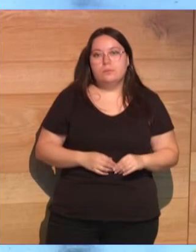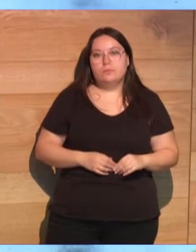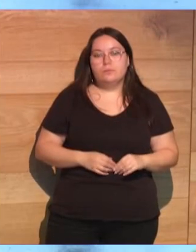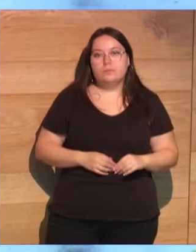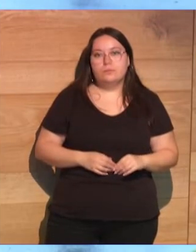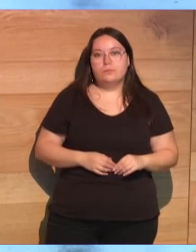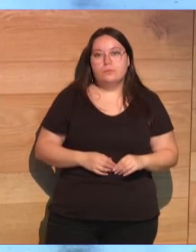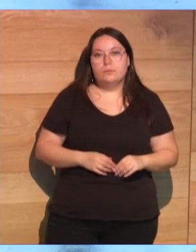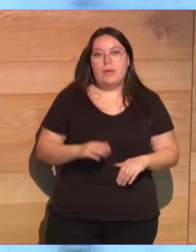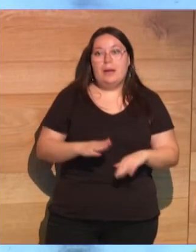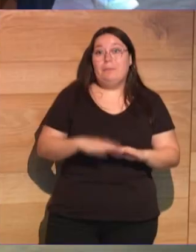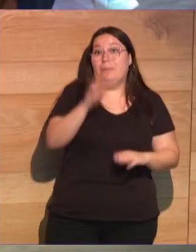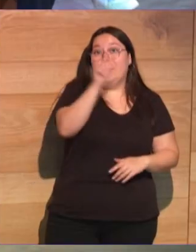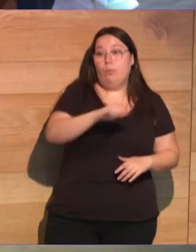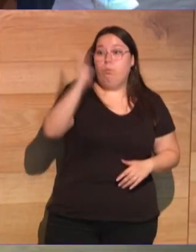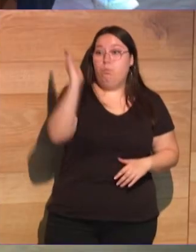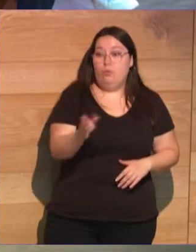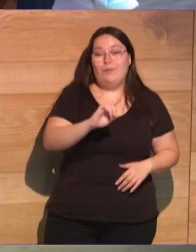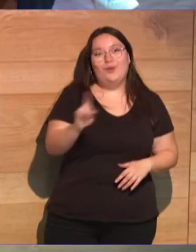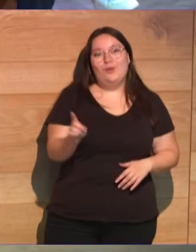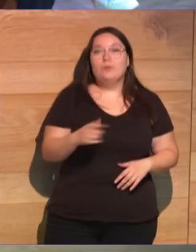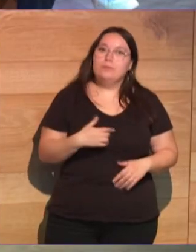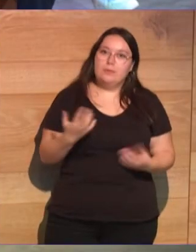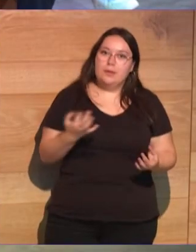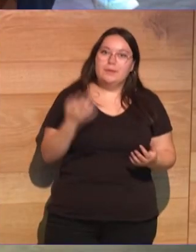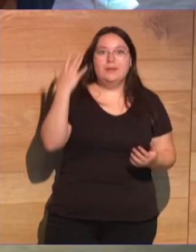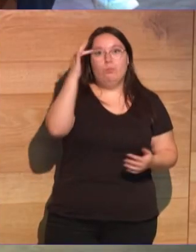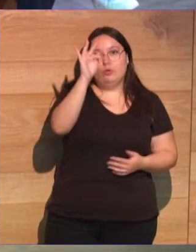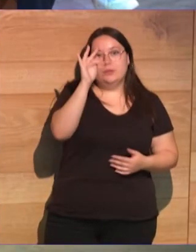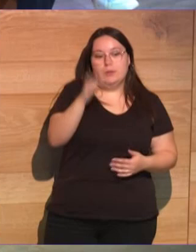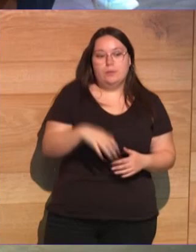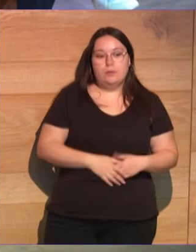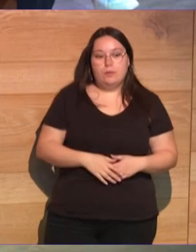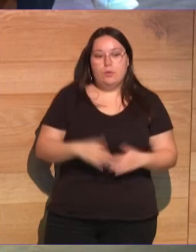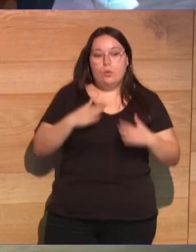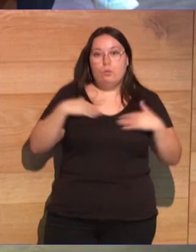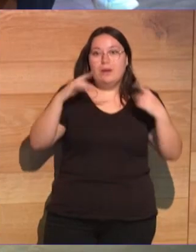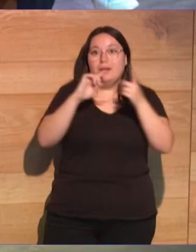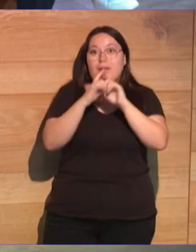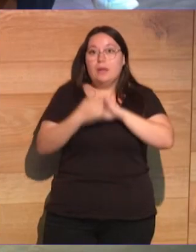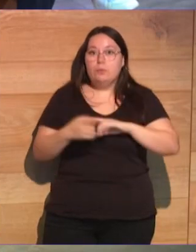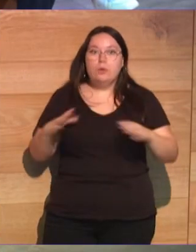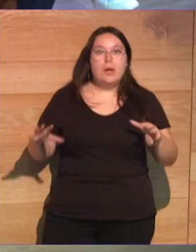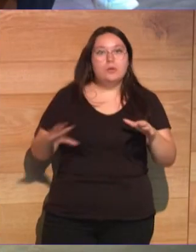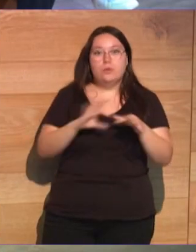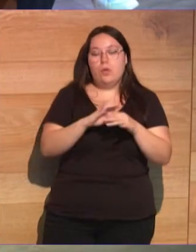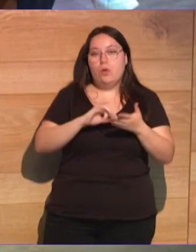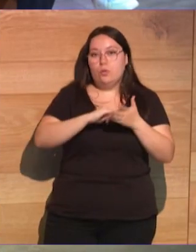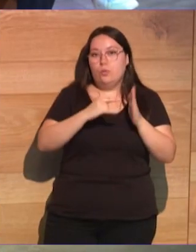descuartizar más a la humanidad. Entonces, yo soy optimista en el sentido de que cualquier cambio ha traído asociado siempre sus propias